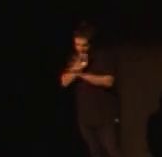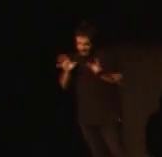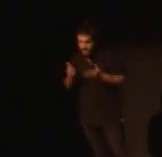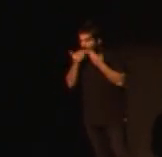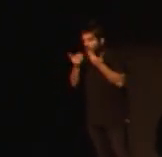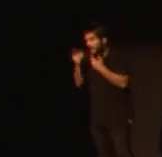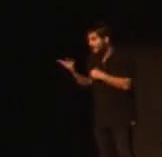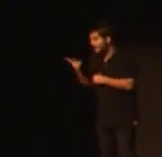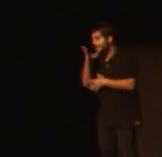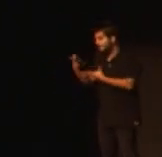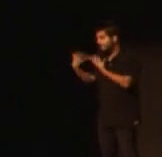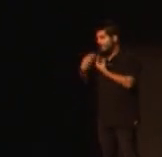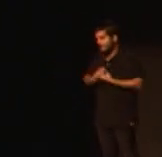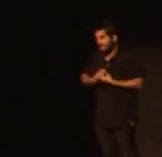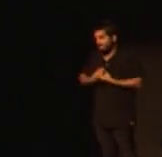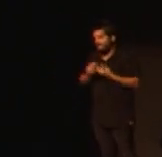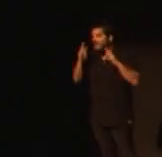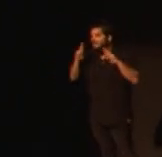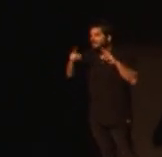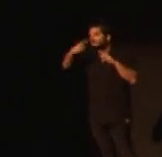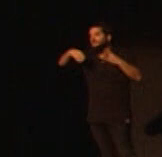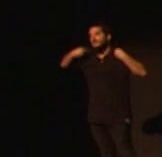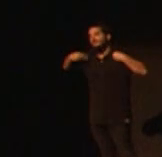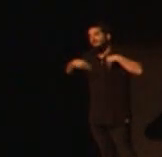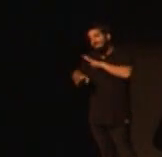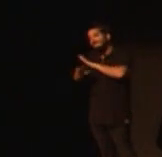acompañarnos. Os deseamos que sigáis disfrutando en este viaje.